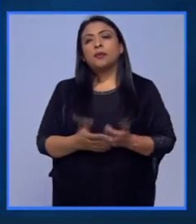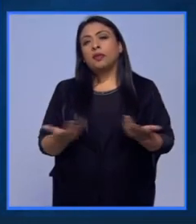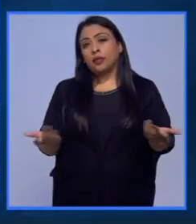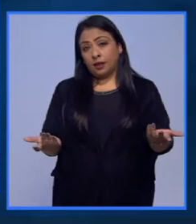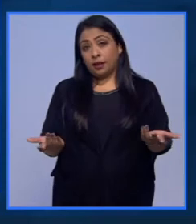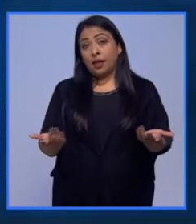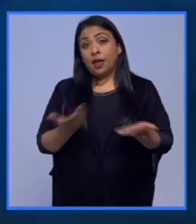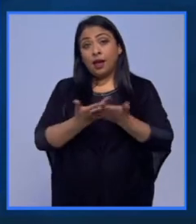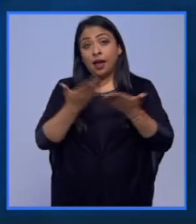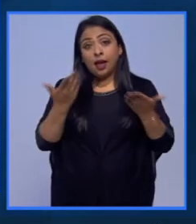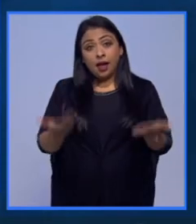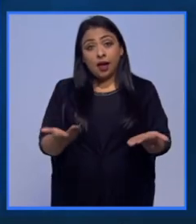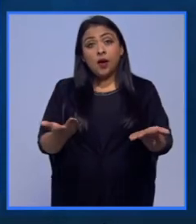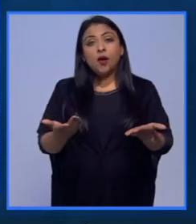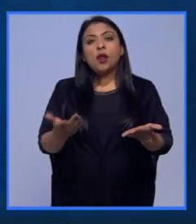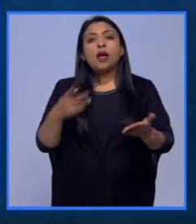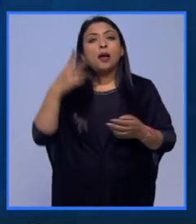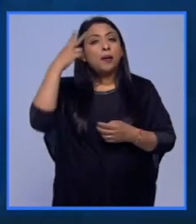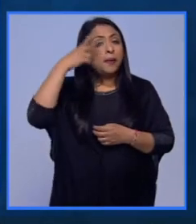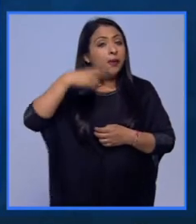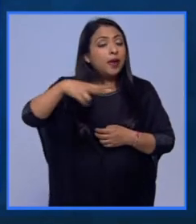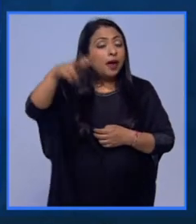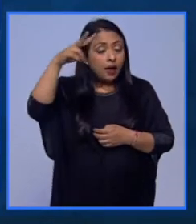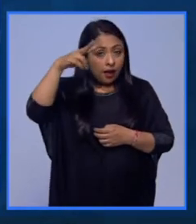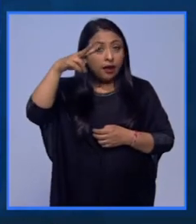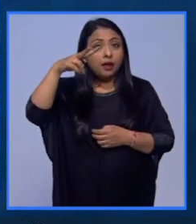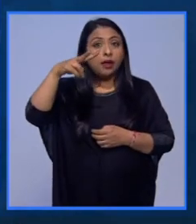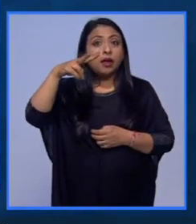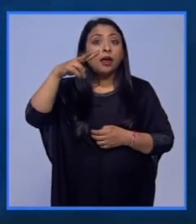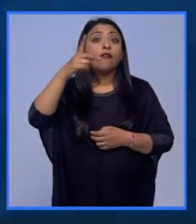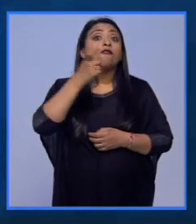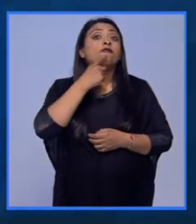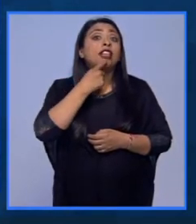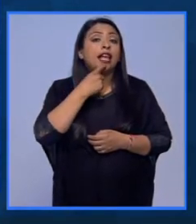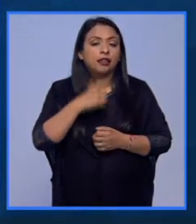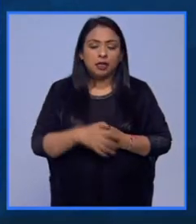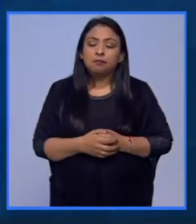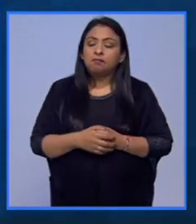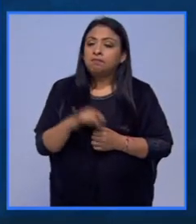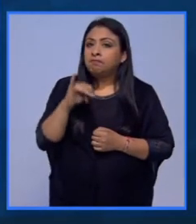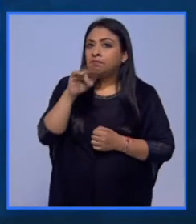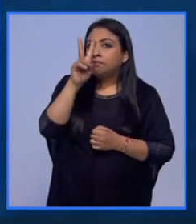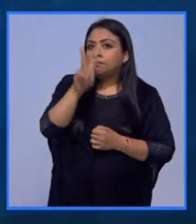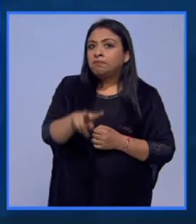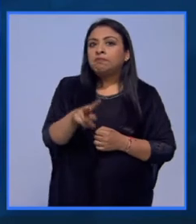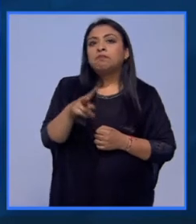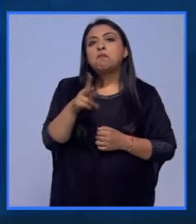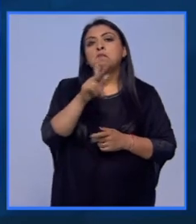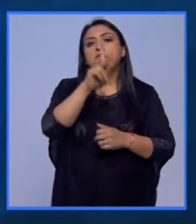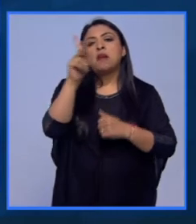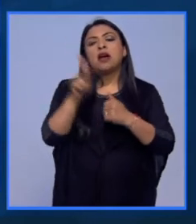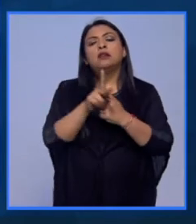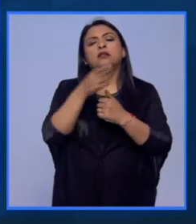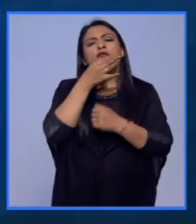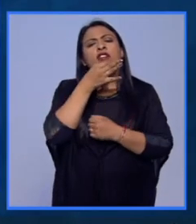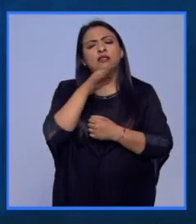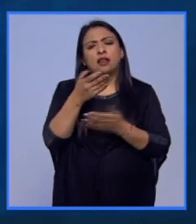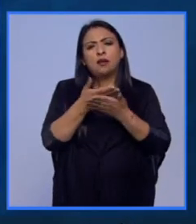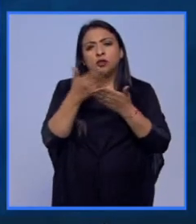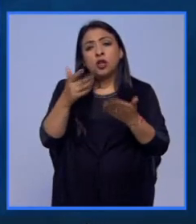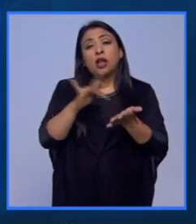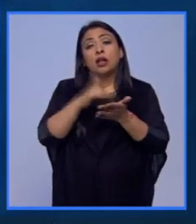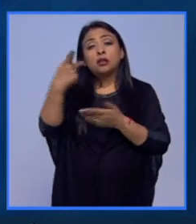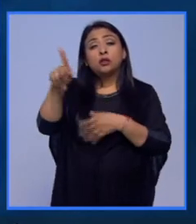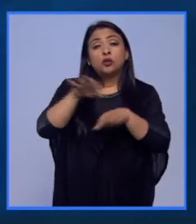Bueno, pues es momento de hacer nuestro viaje a Finlandia. Por supuesto, una nación que hemos estado celebrando este año gracias